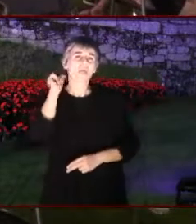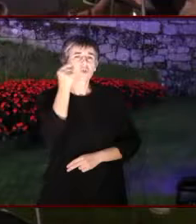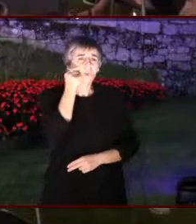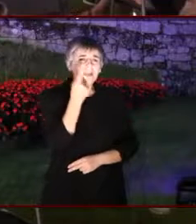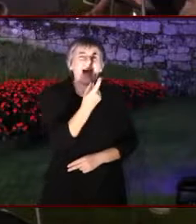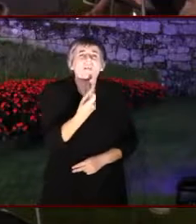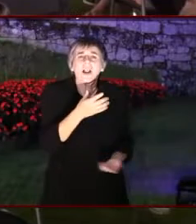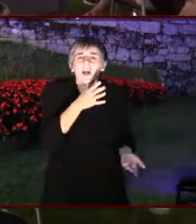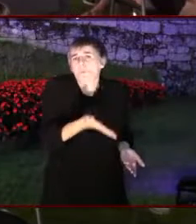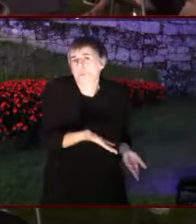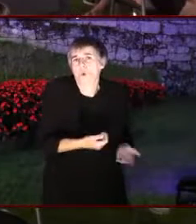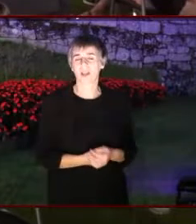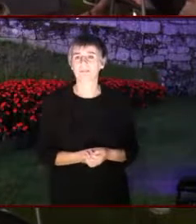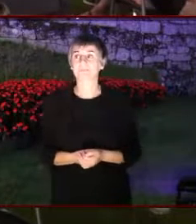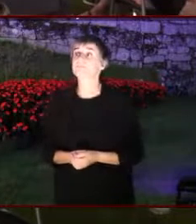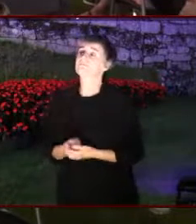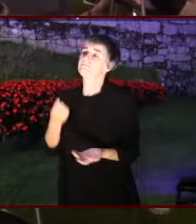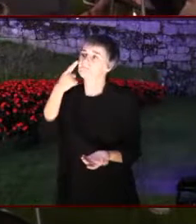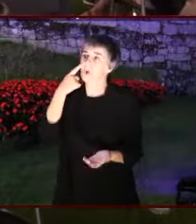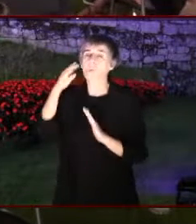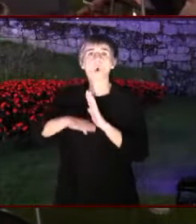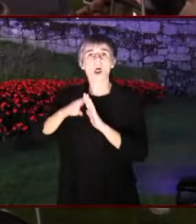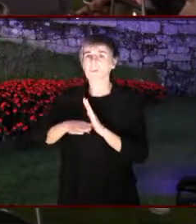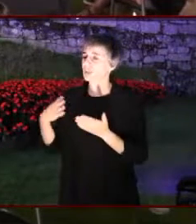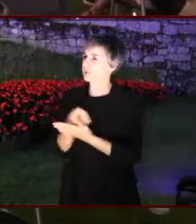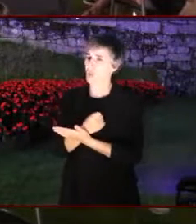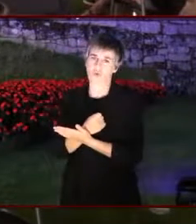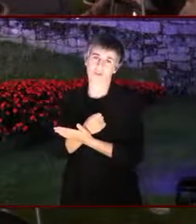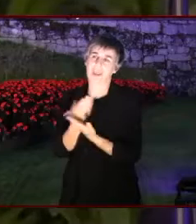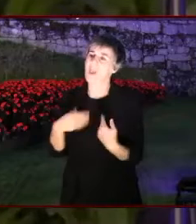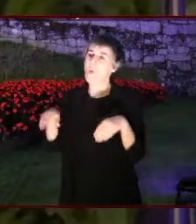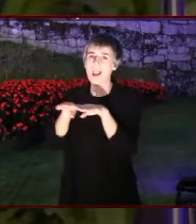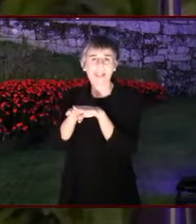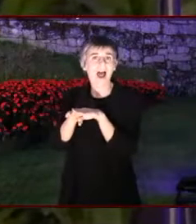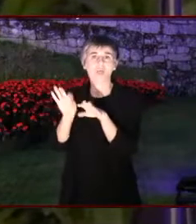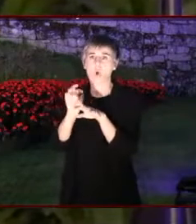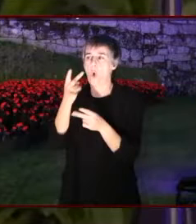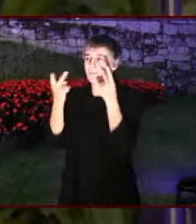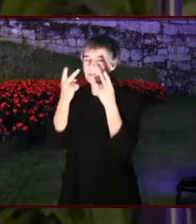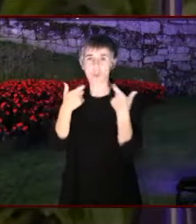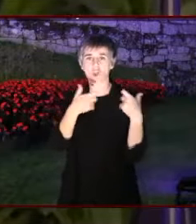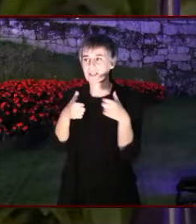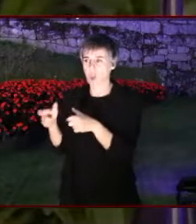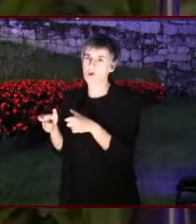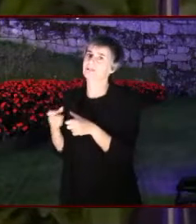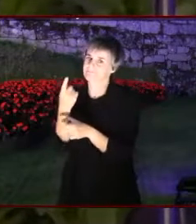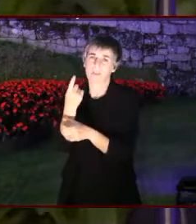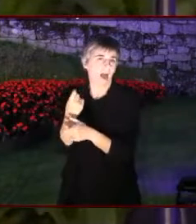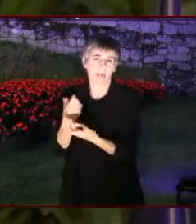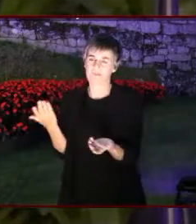Bueno, todos os programas de igualdade e de visibilización dos sectores pues son necesarios,